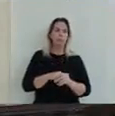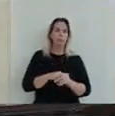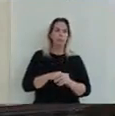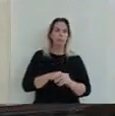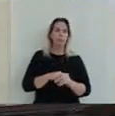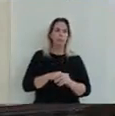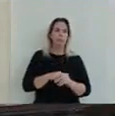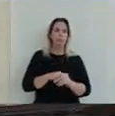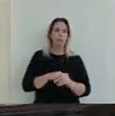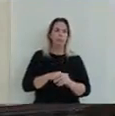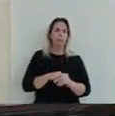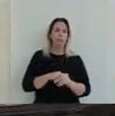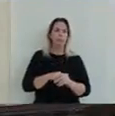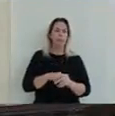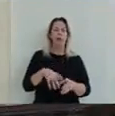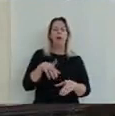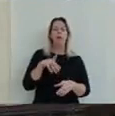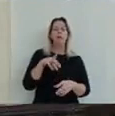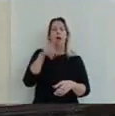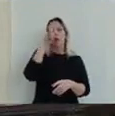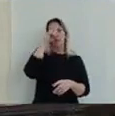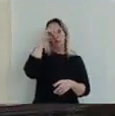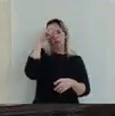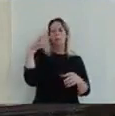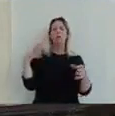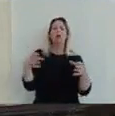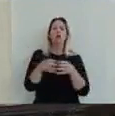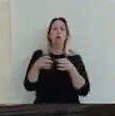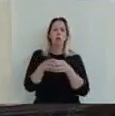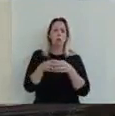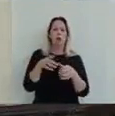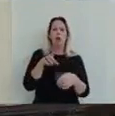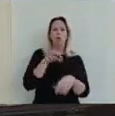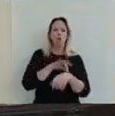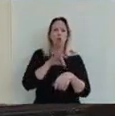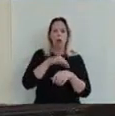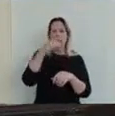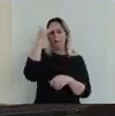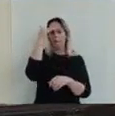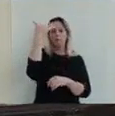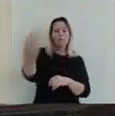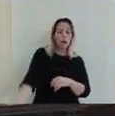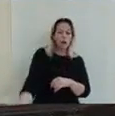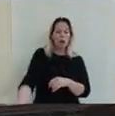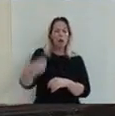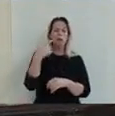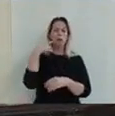hospital forman parte de la atención primaria de la salud, que tengo entendido no están abiertos.